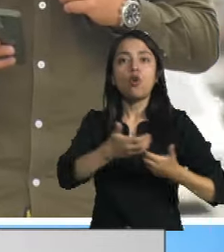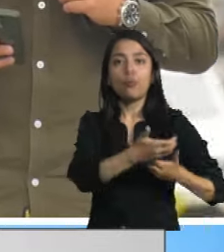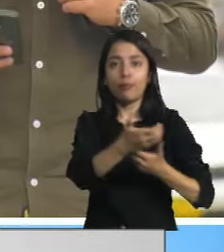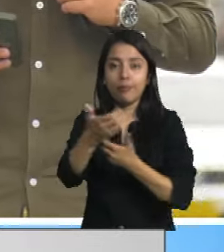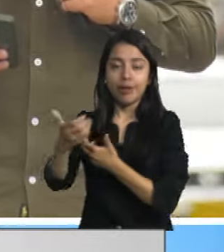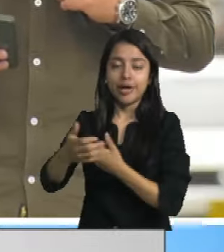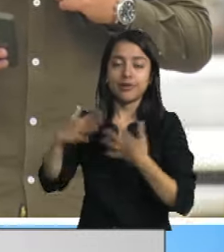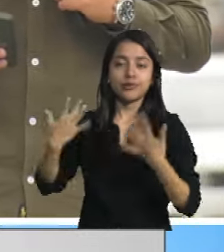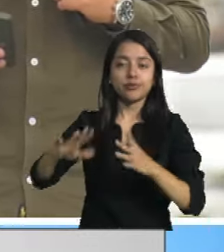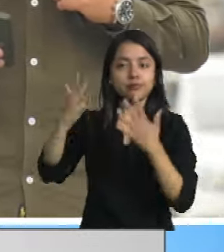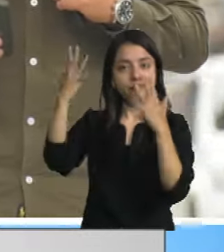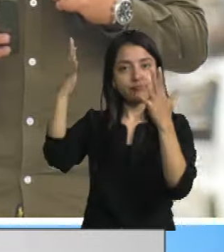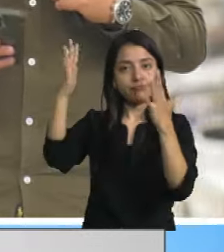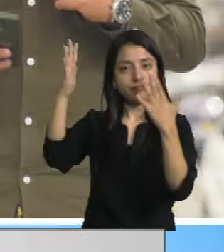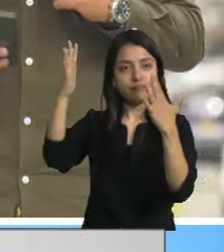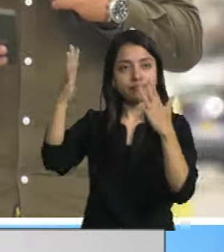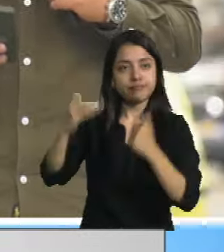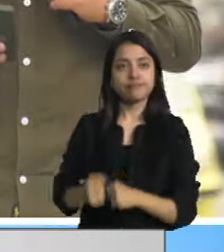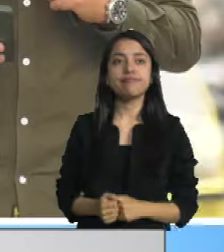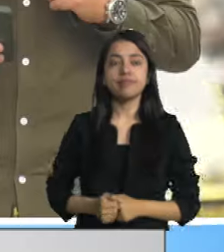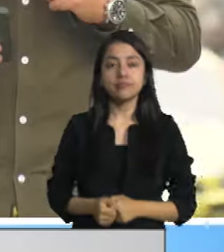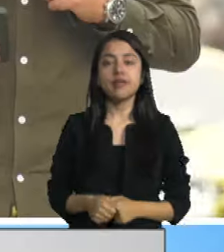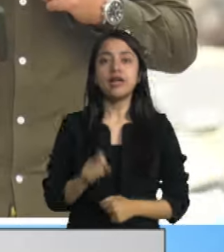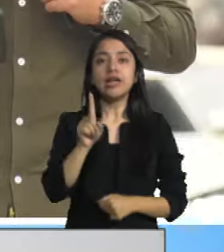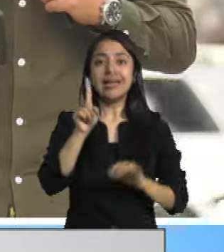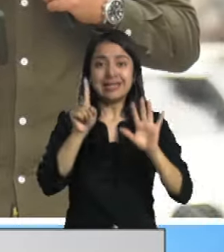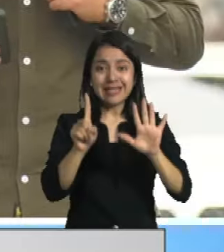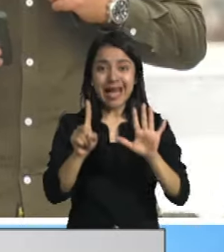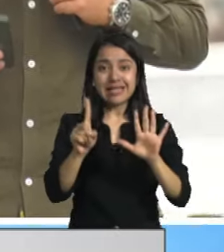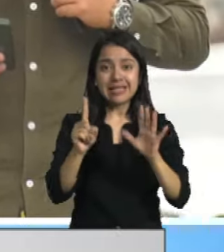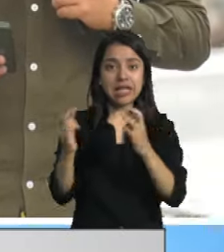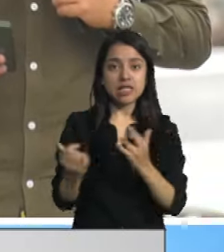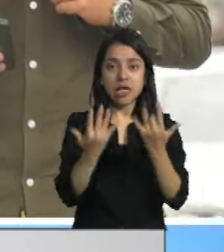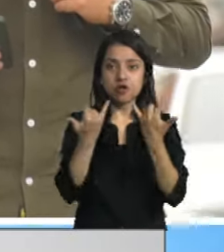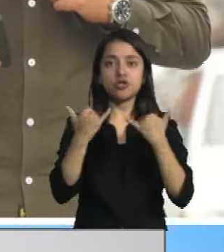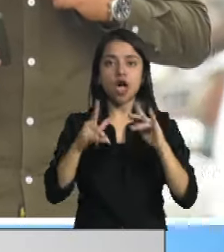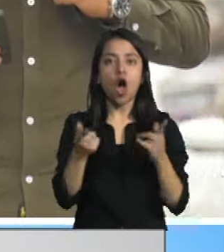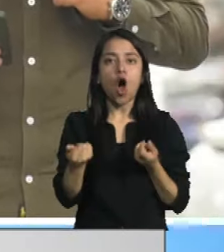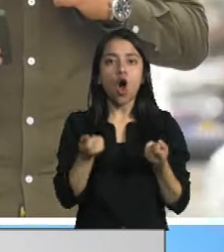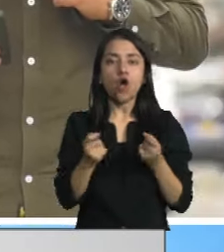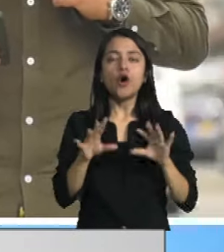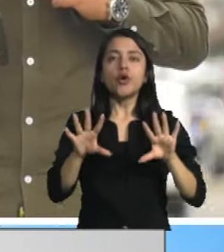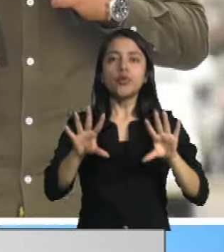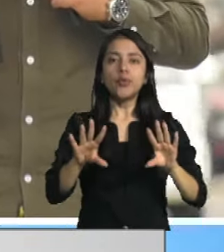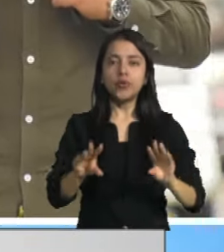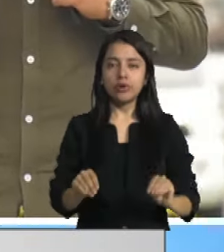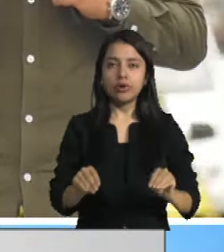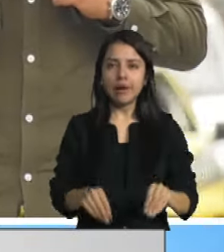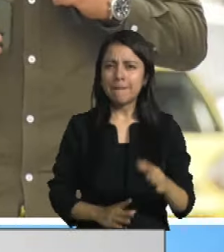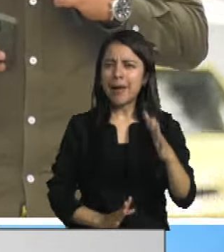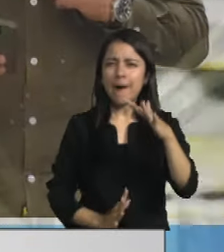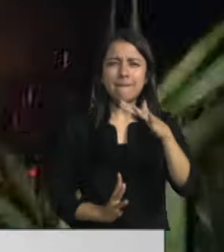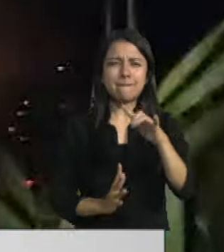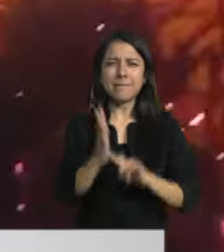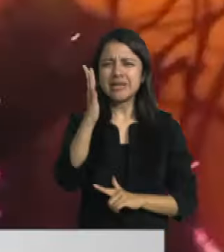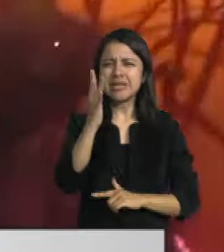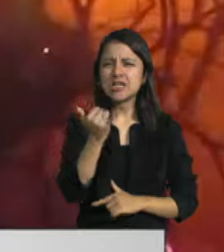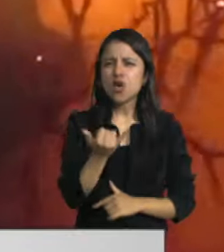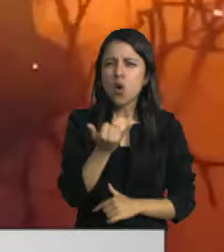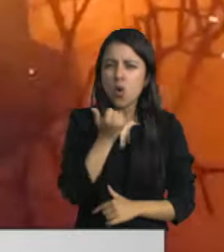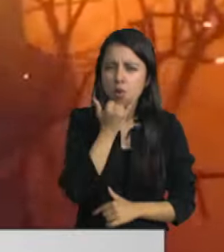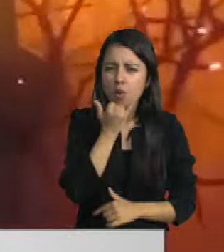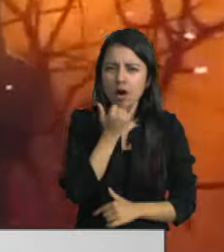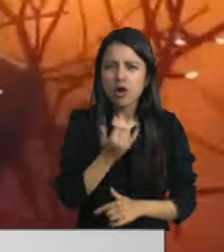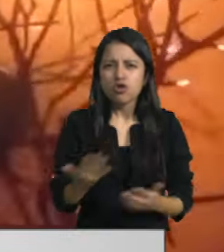incendios forestales, logrando controlar al menos 6. Los departamentos más afectados, sin duda, en este momento es Tolima, que tiene